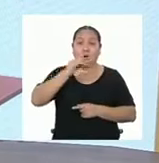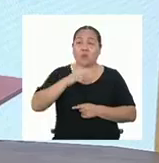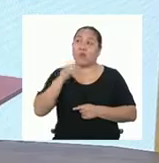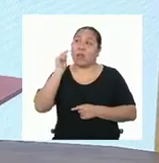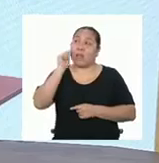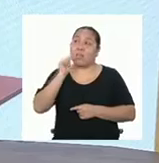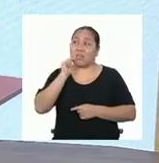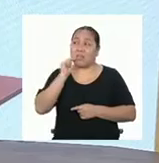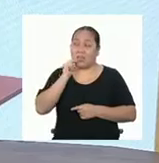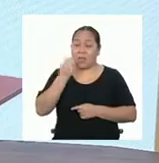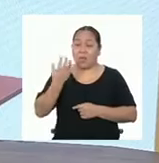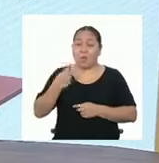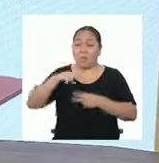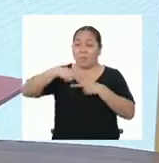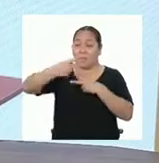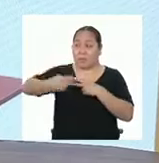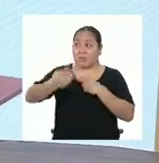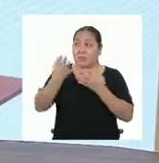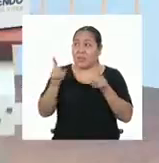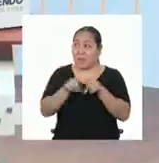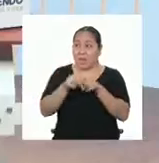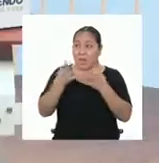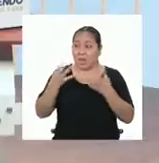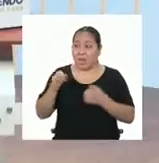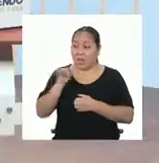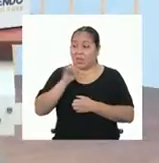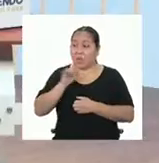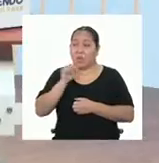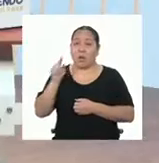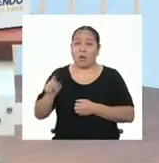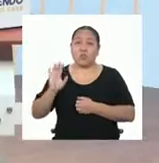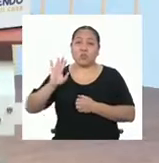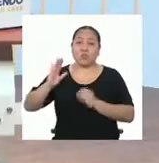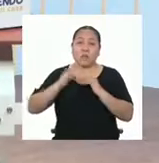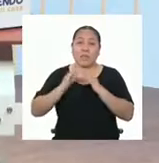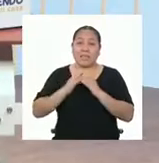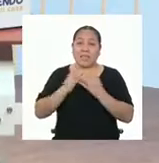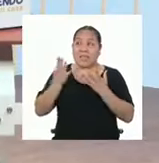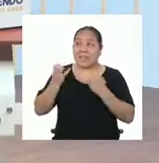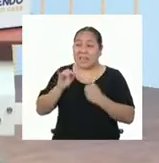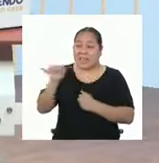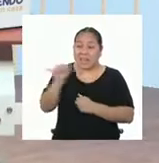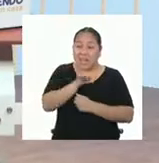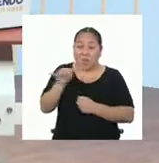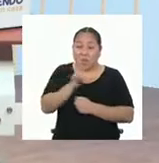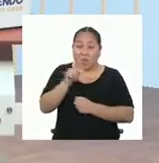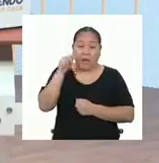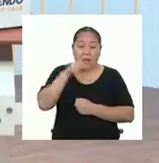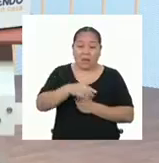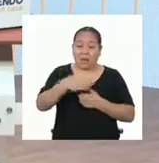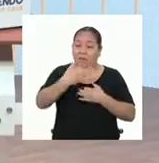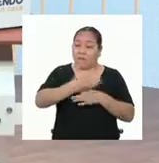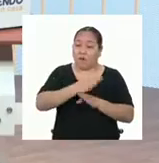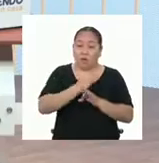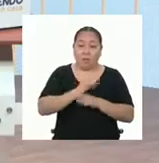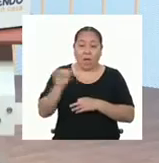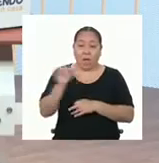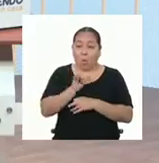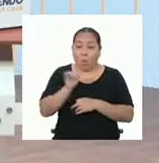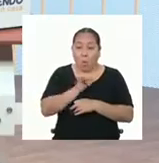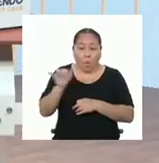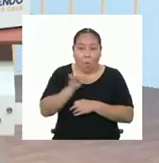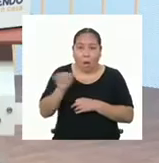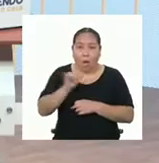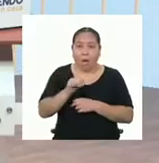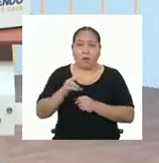y un vecino quieren hacer un igualito al mío en sus casas El tema es que quieren que sea idéntico De la misma forma, del mismo tamaño